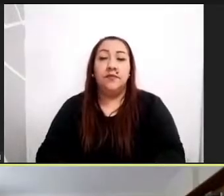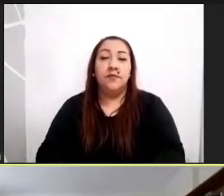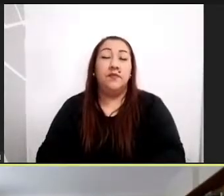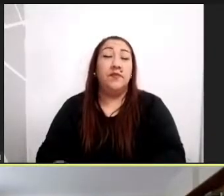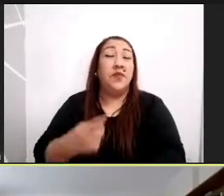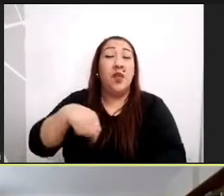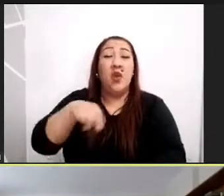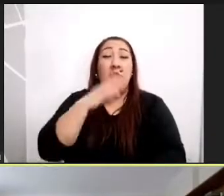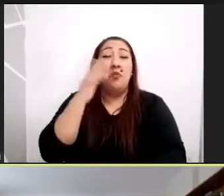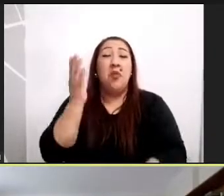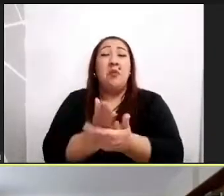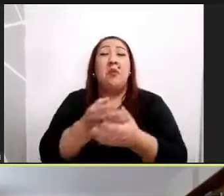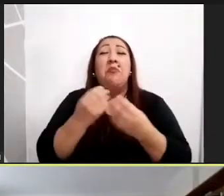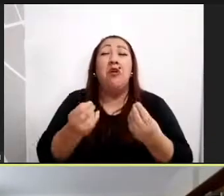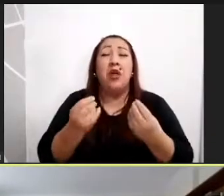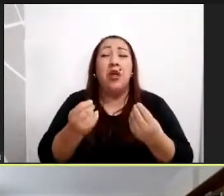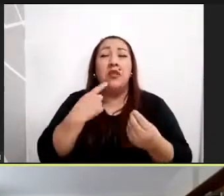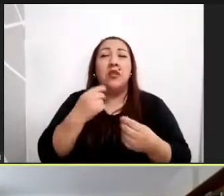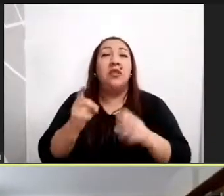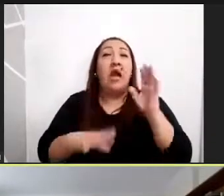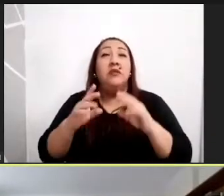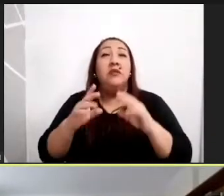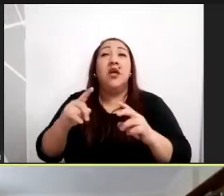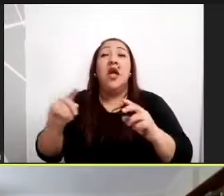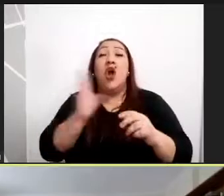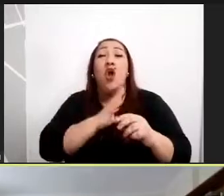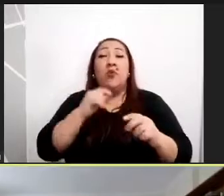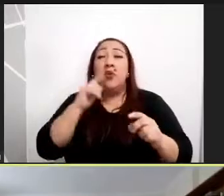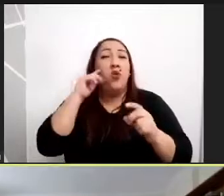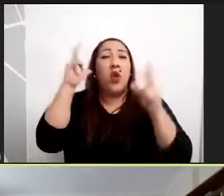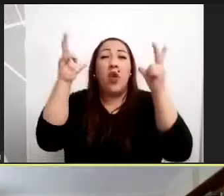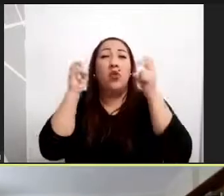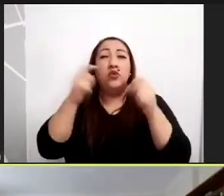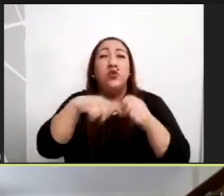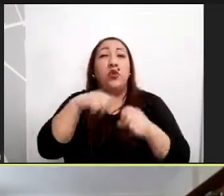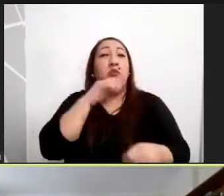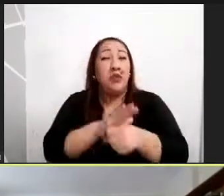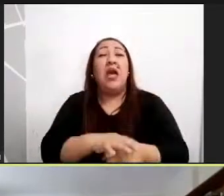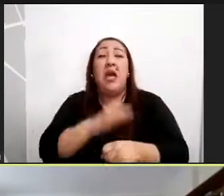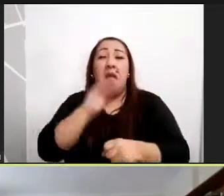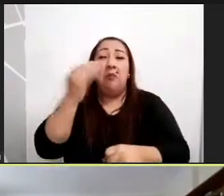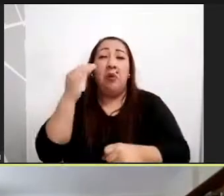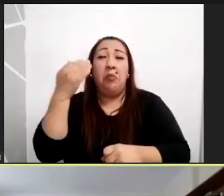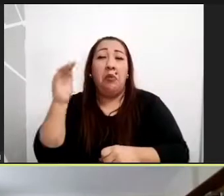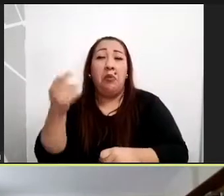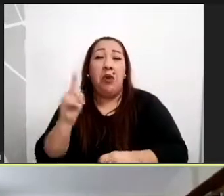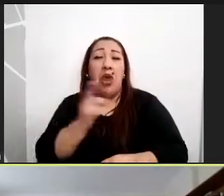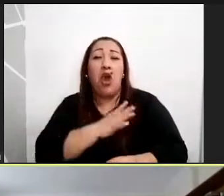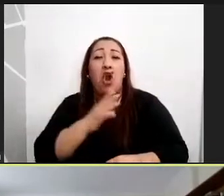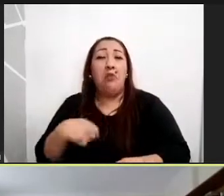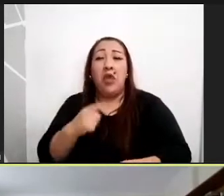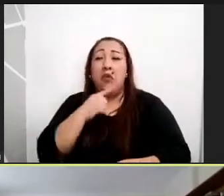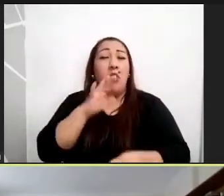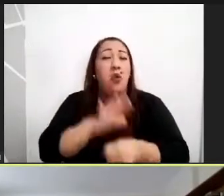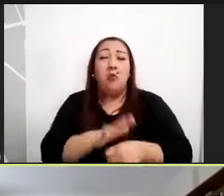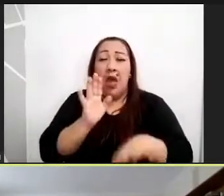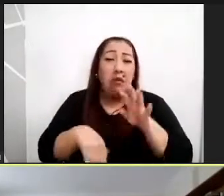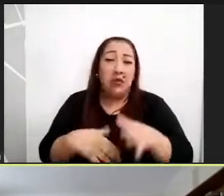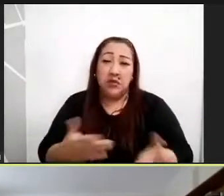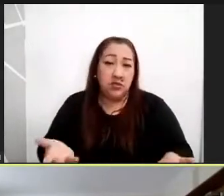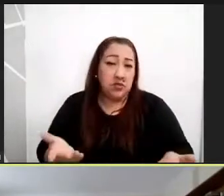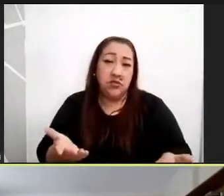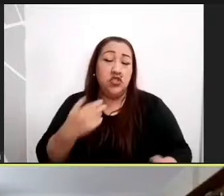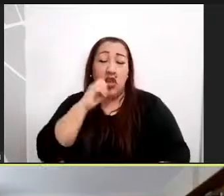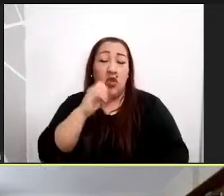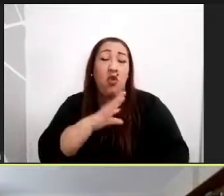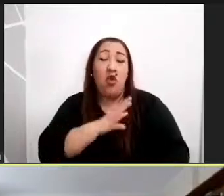raíz demandas que no son escuchadas o compromisos que no son cumplidos por nuestros gobiernos de turno. Y digo gobierno